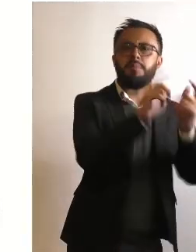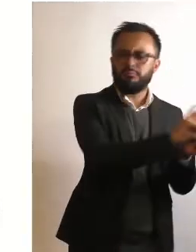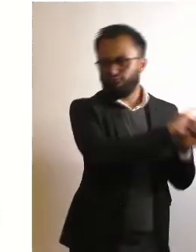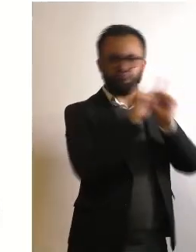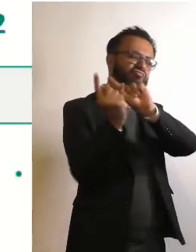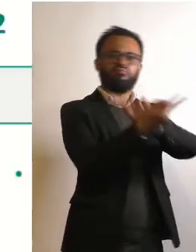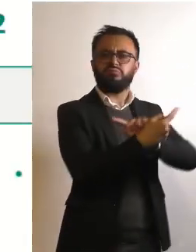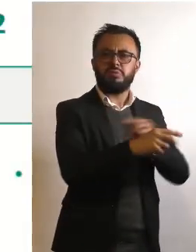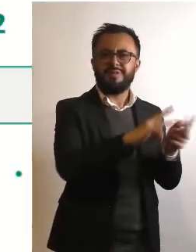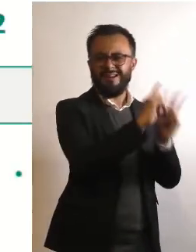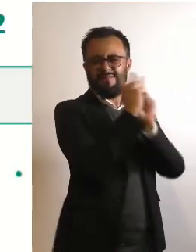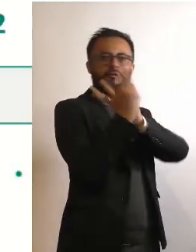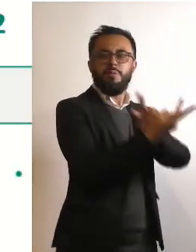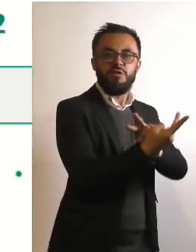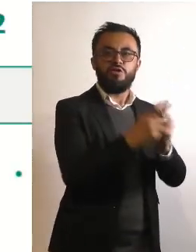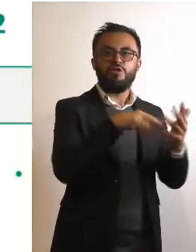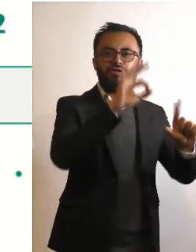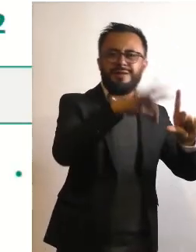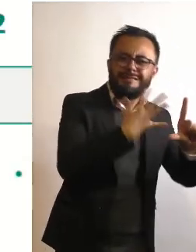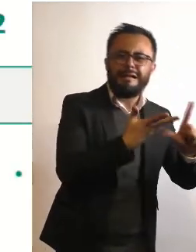administrativo. Siguiente.